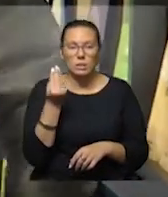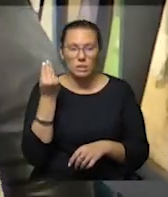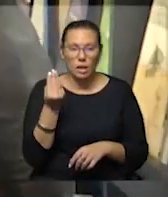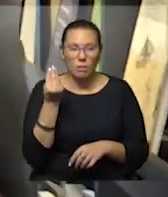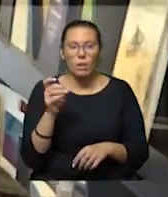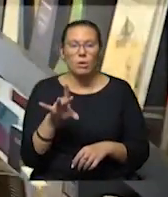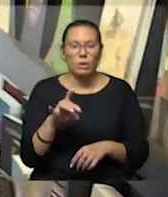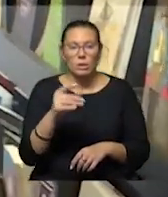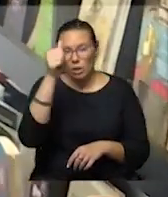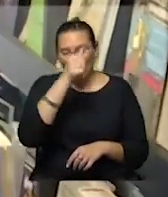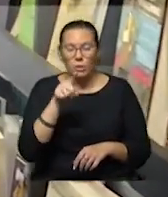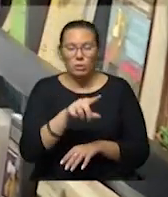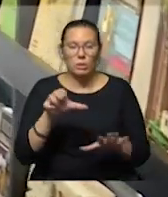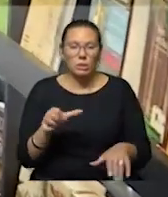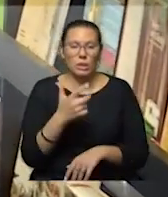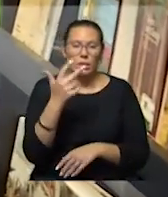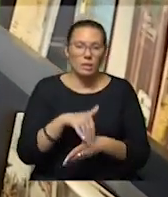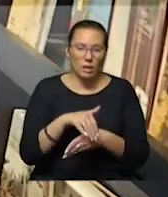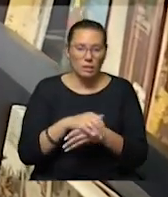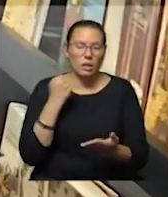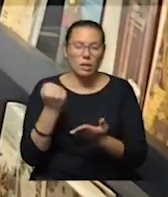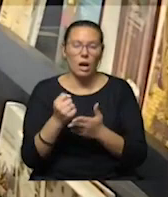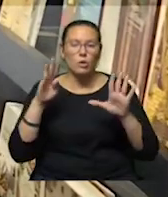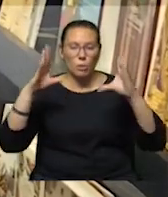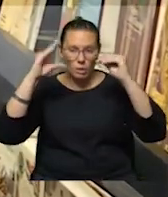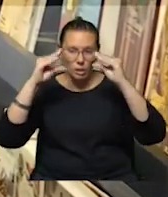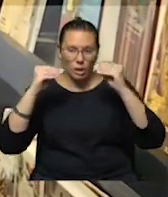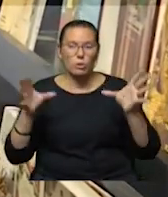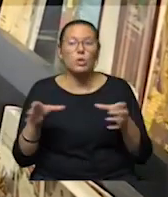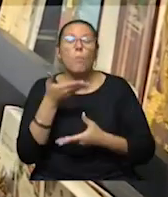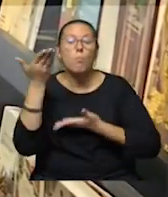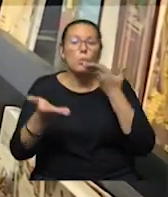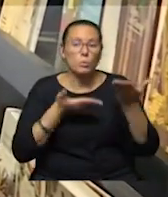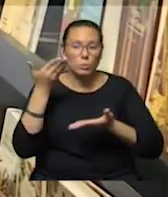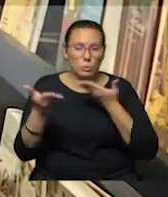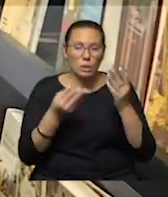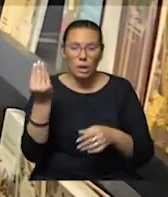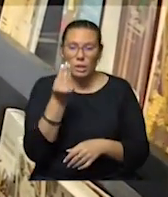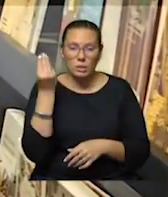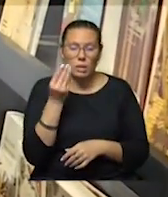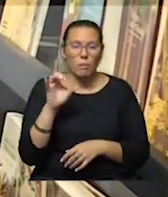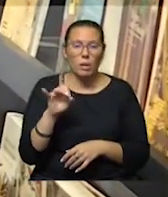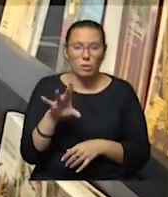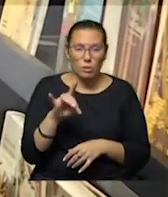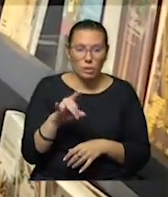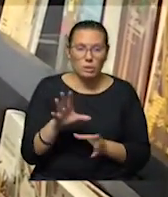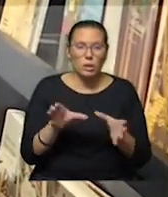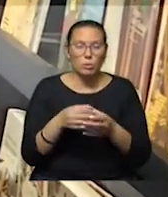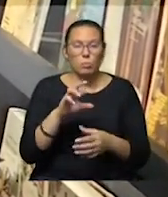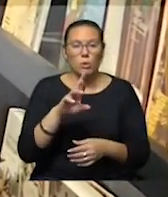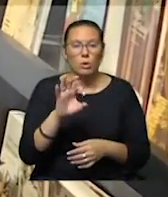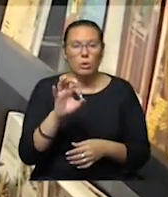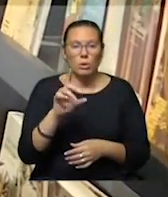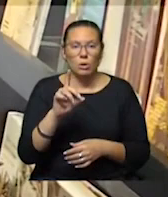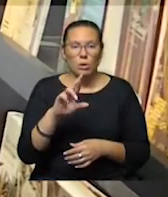domingo 16 de octubre de 15 a 21 horas y los espectáculos musicales el sábado 15 va a estar rodra sobre